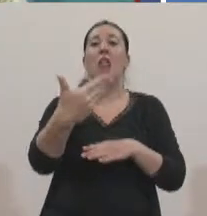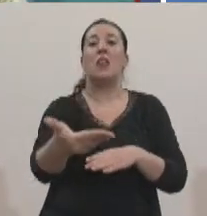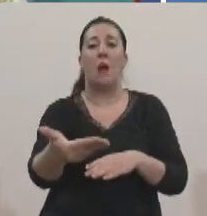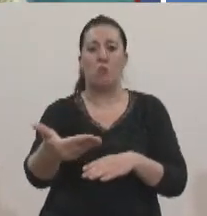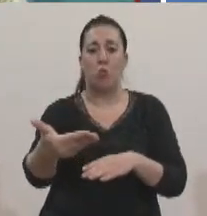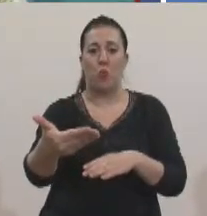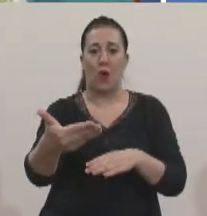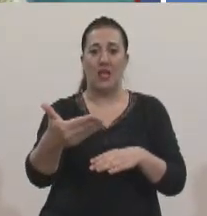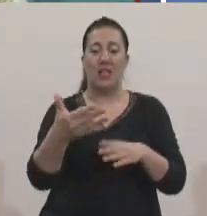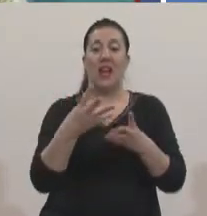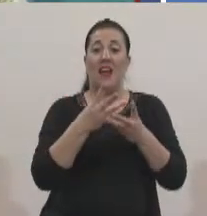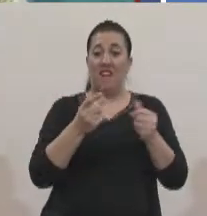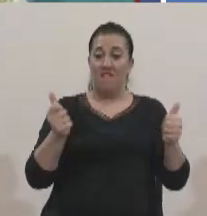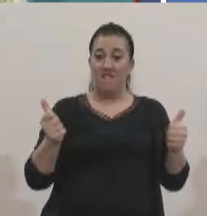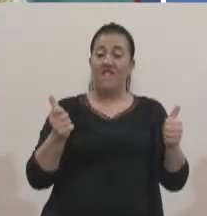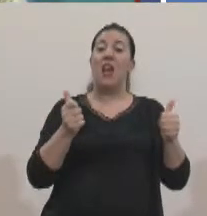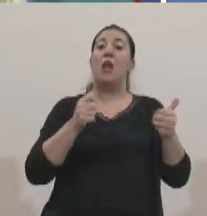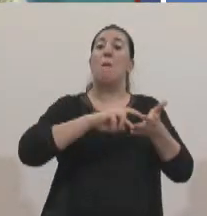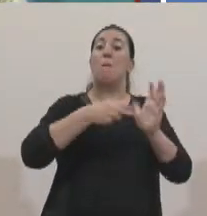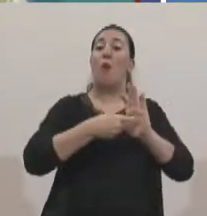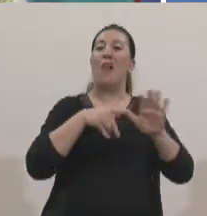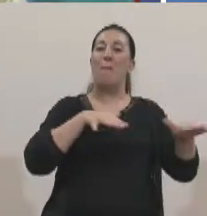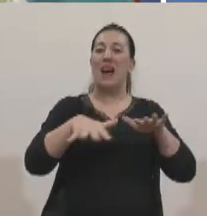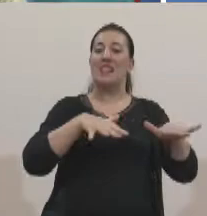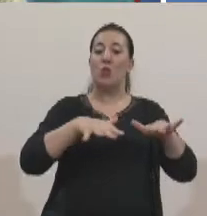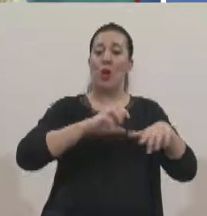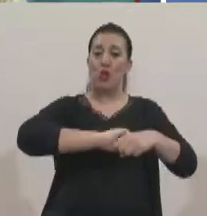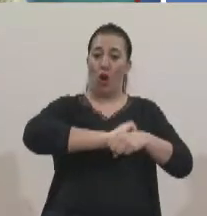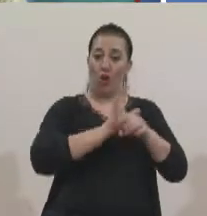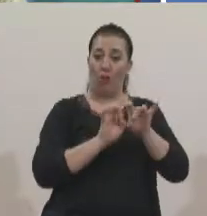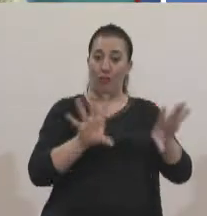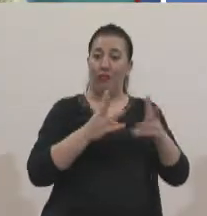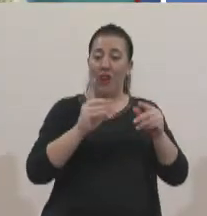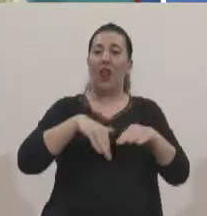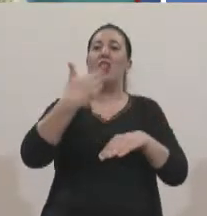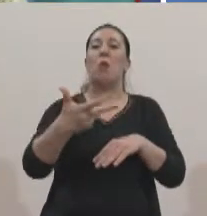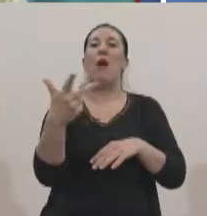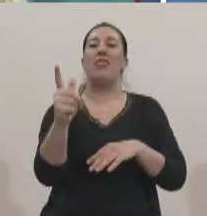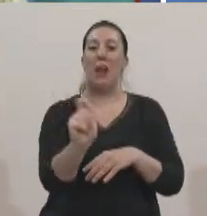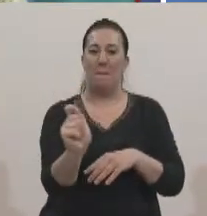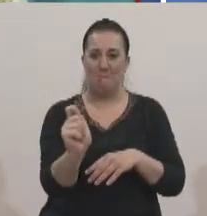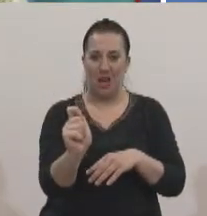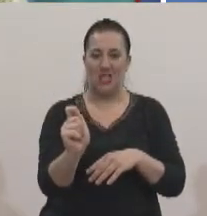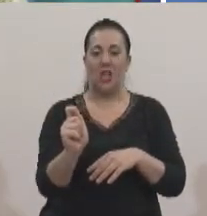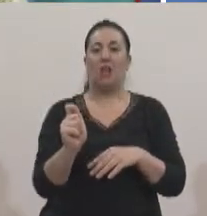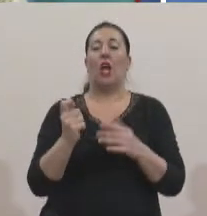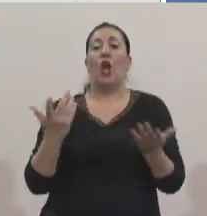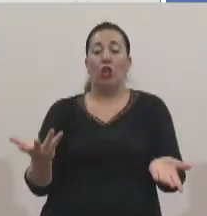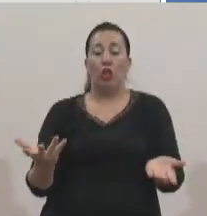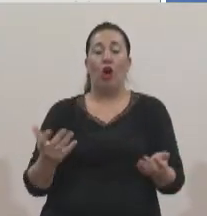de terminada la crisis de la pandemia. Entonces, en este apuro, nos